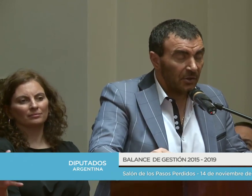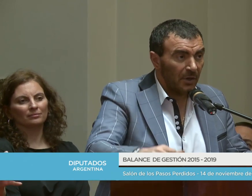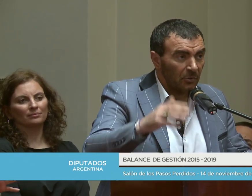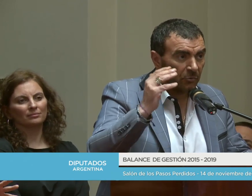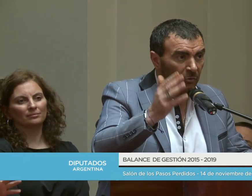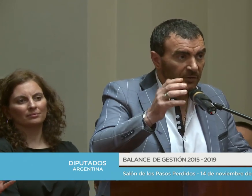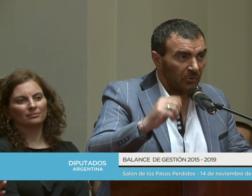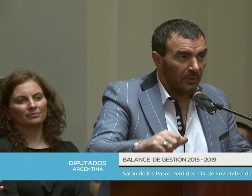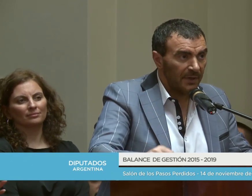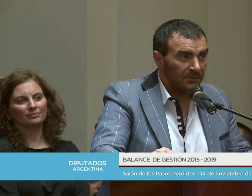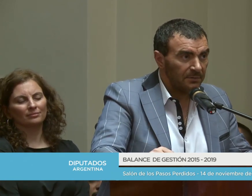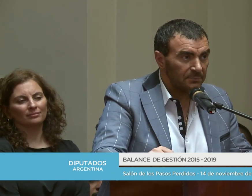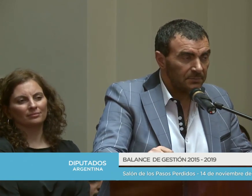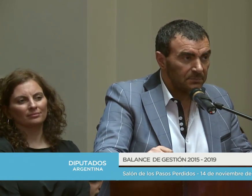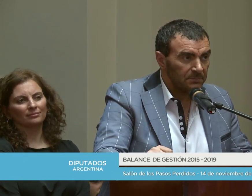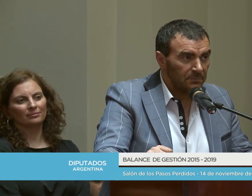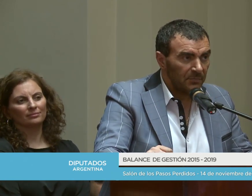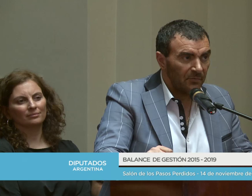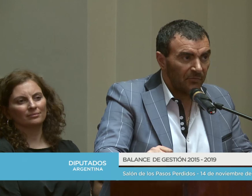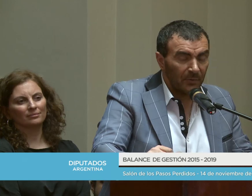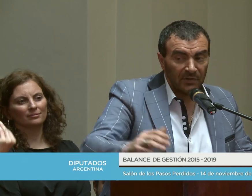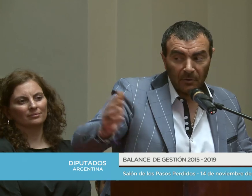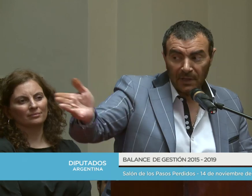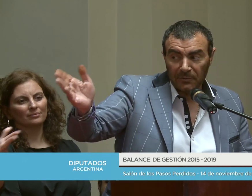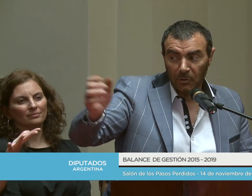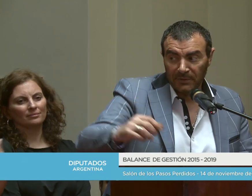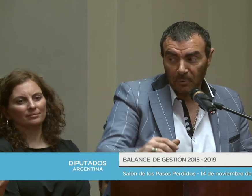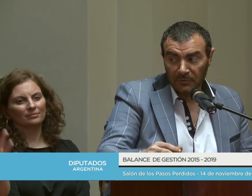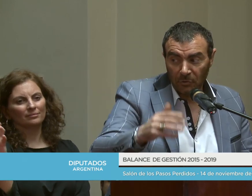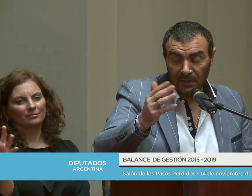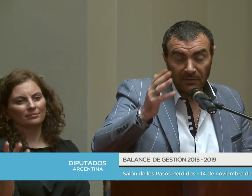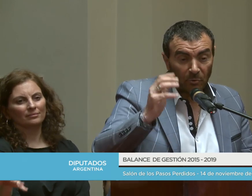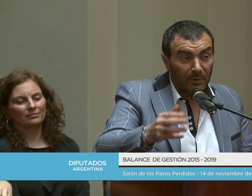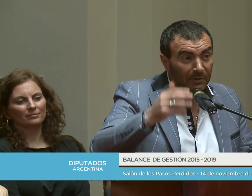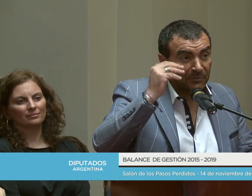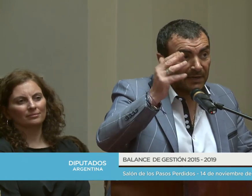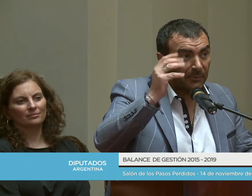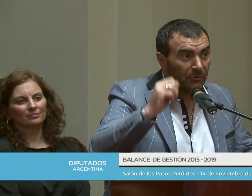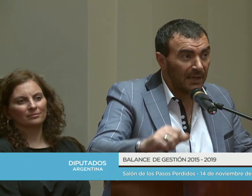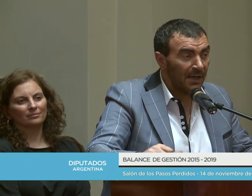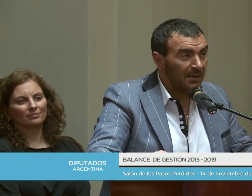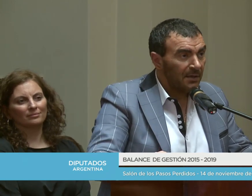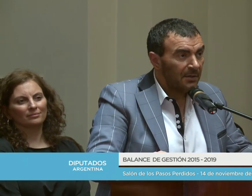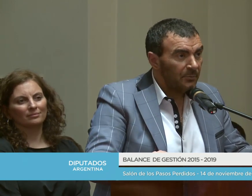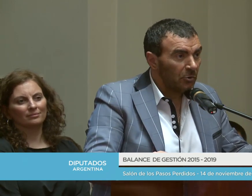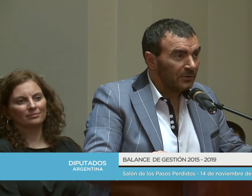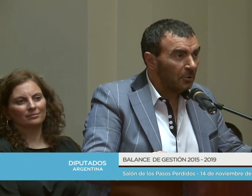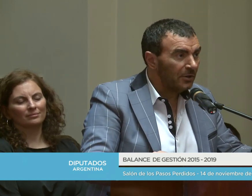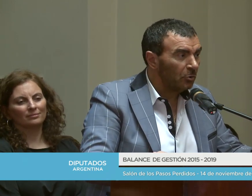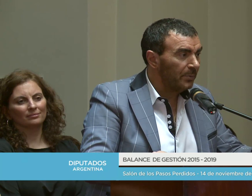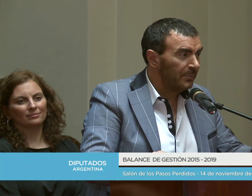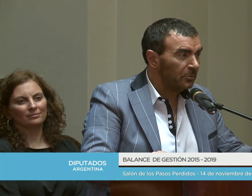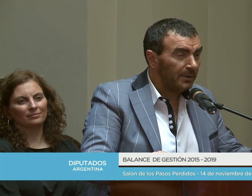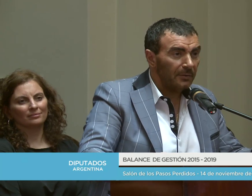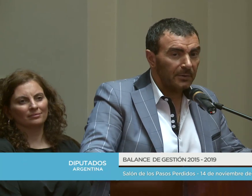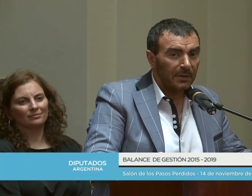35 años, con solo 19 años. Flor me hacía acordar que entró con 24, yo tenía 19. Cuando entré a la biblioteca me hizo entrar